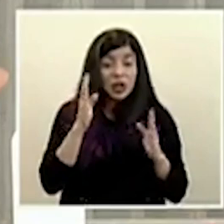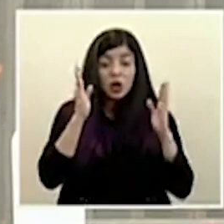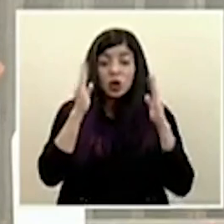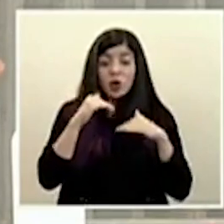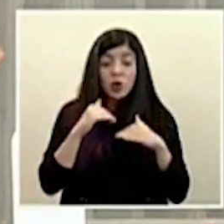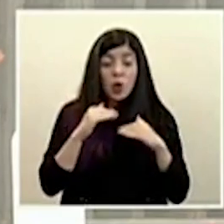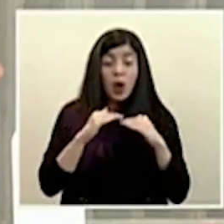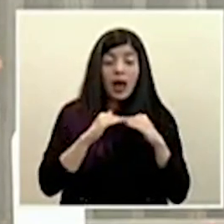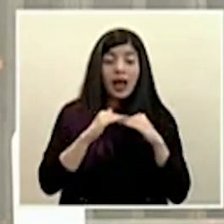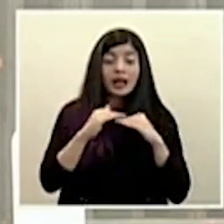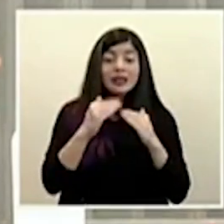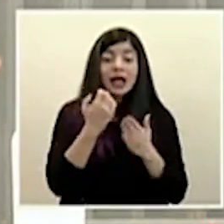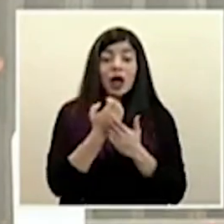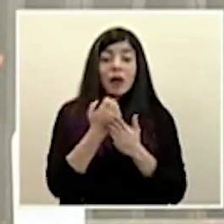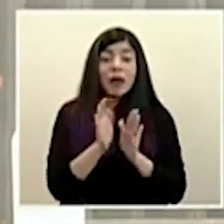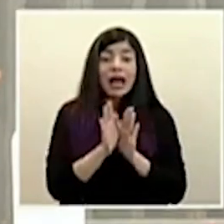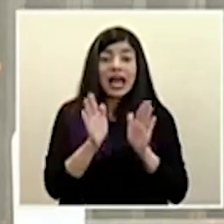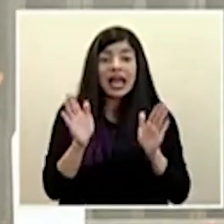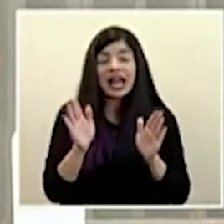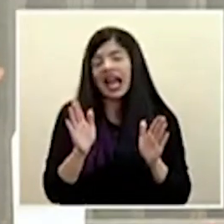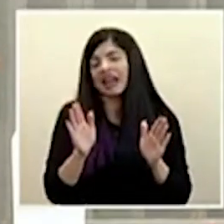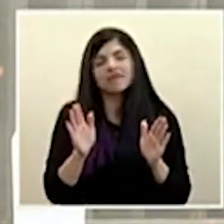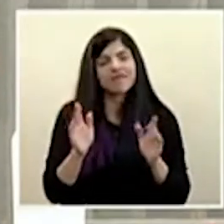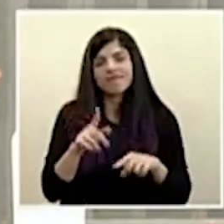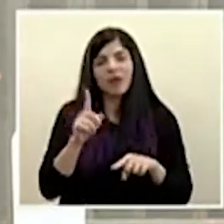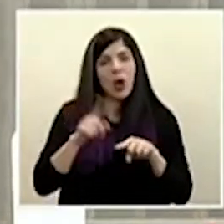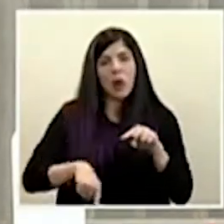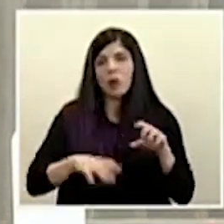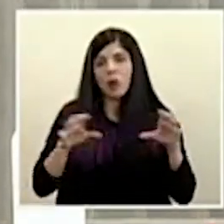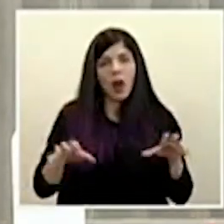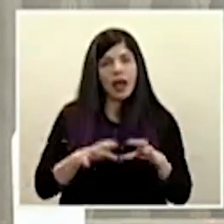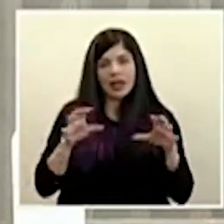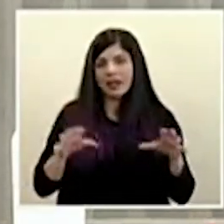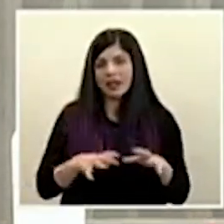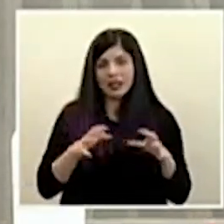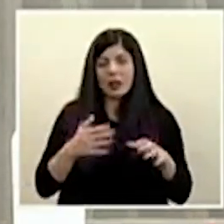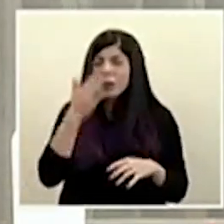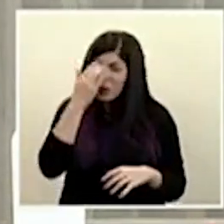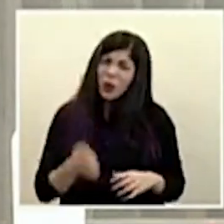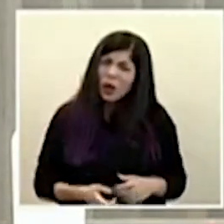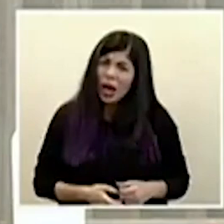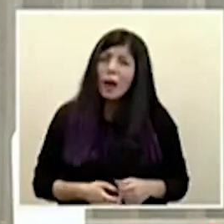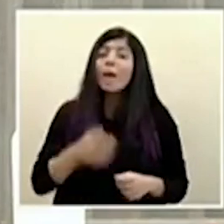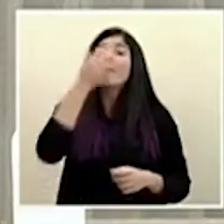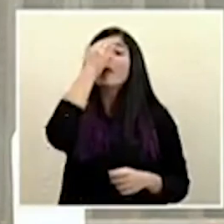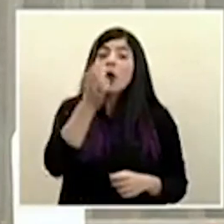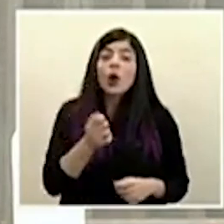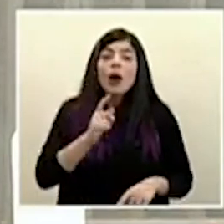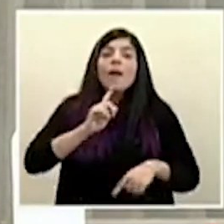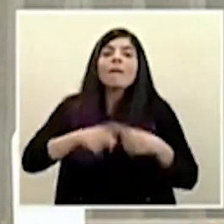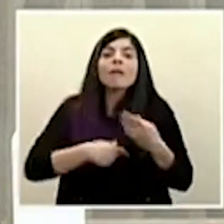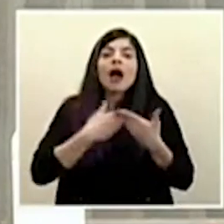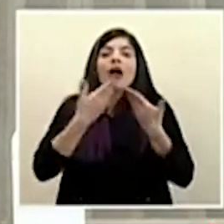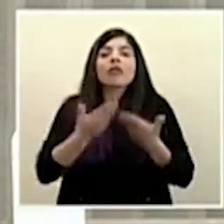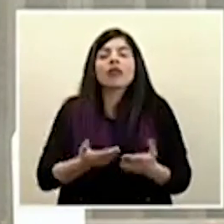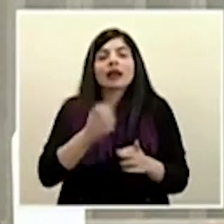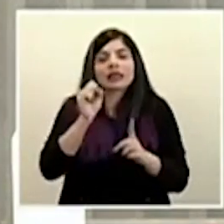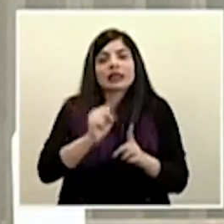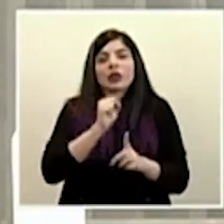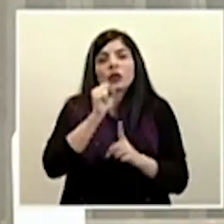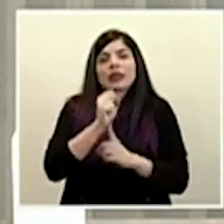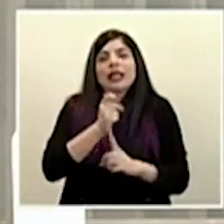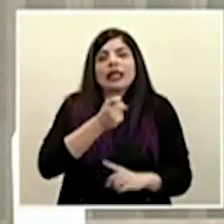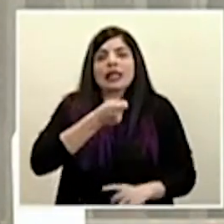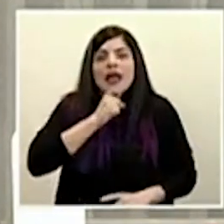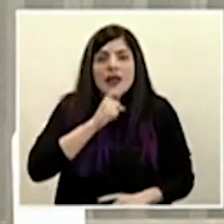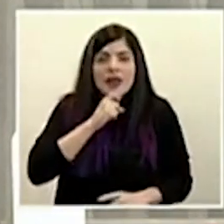estabilidad macroeconómica, no vamos a tener una reactivación. ¿Por qué? Porque vamos a generar una situación muy